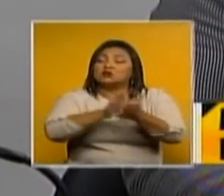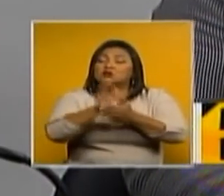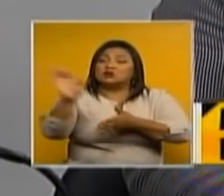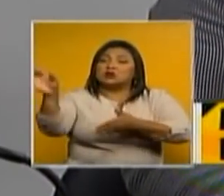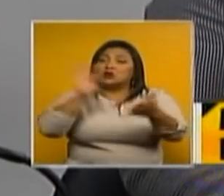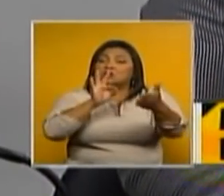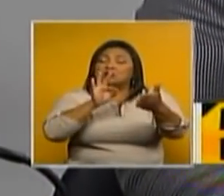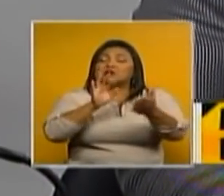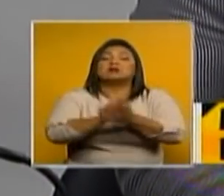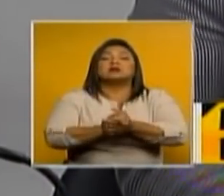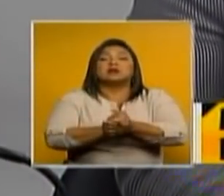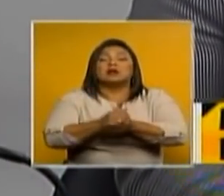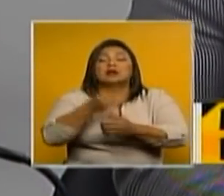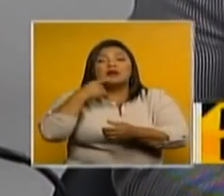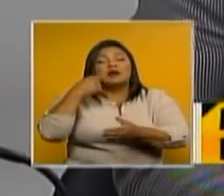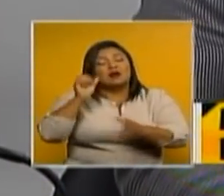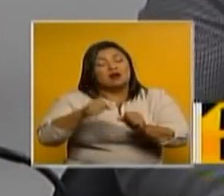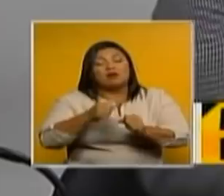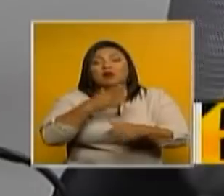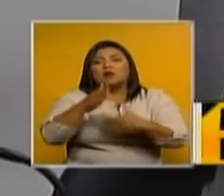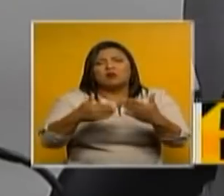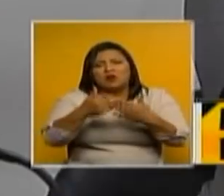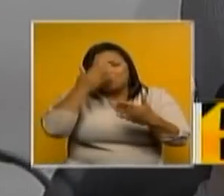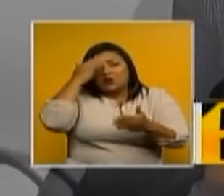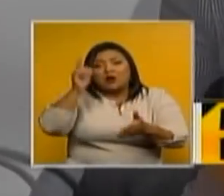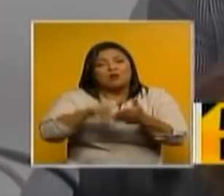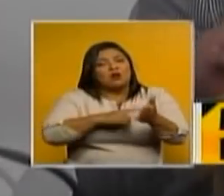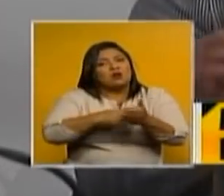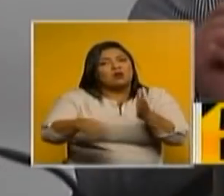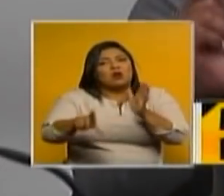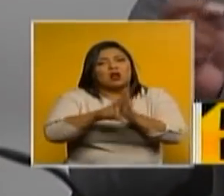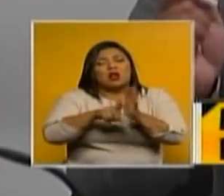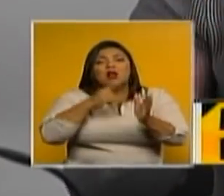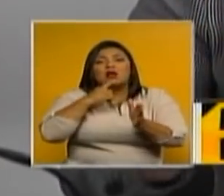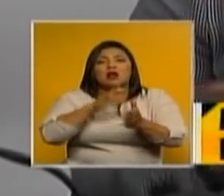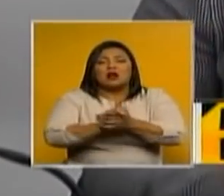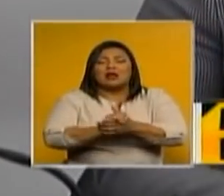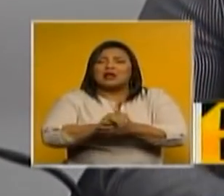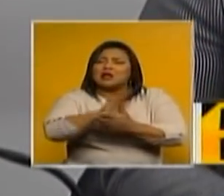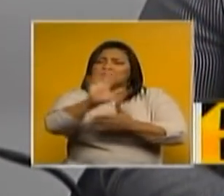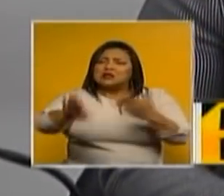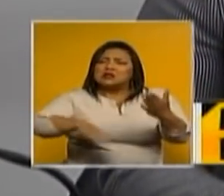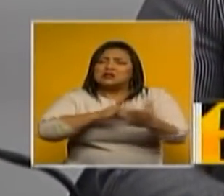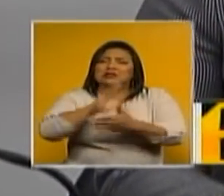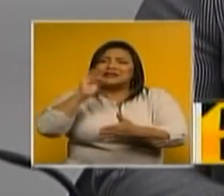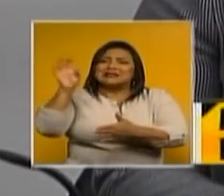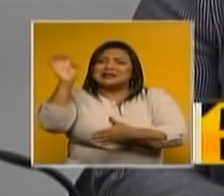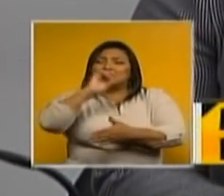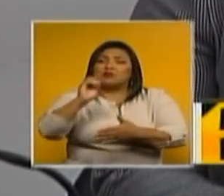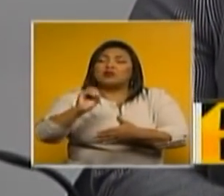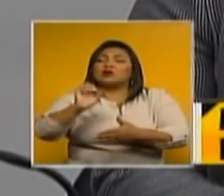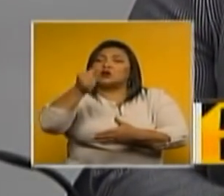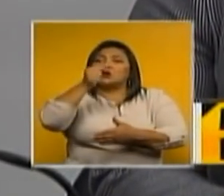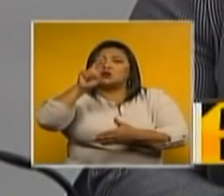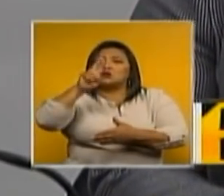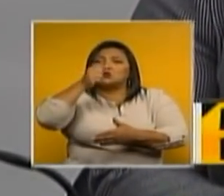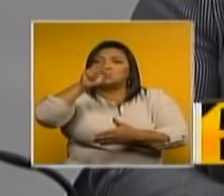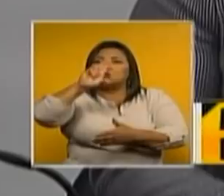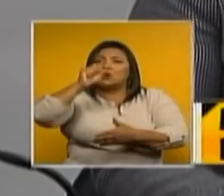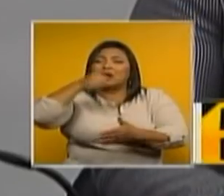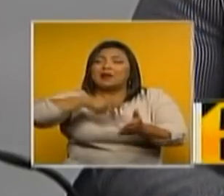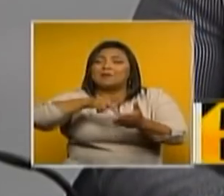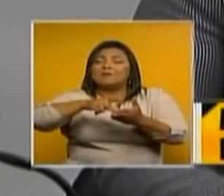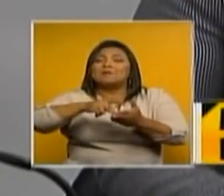o administradores a brokers de seguros, porque eso está prohibido por la ley. Alrededor del 7% sería lo que Sucre paga al Estado producto de los